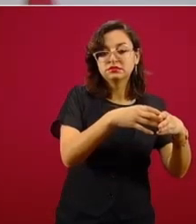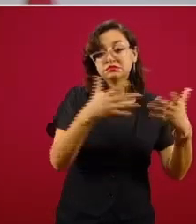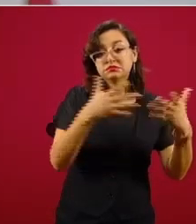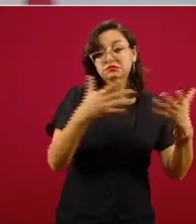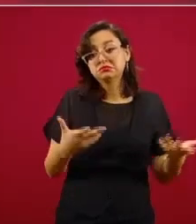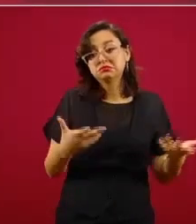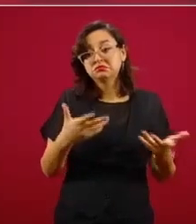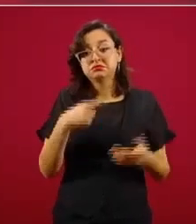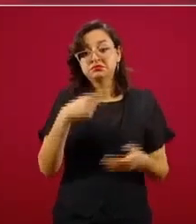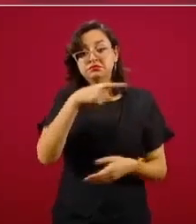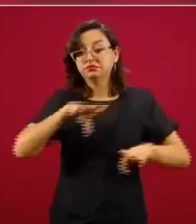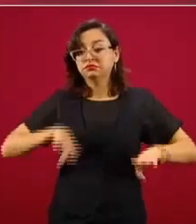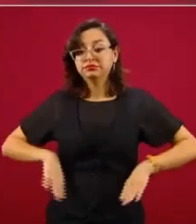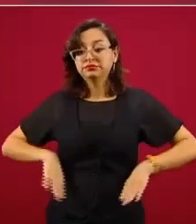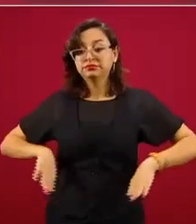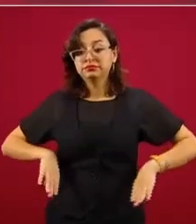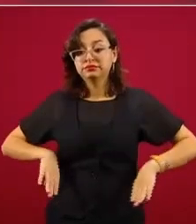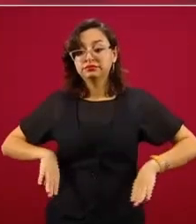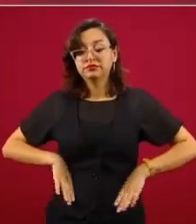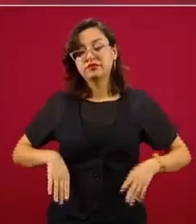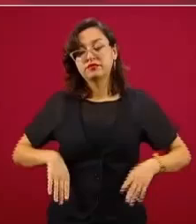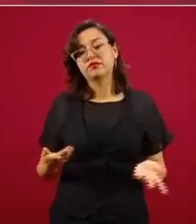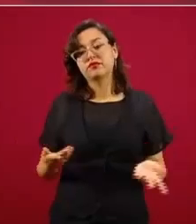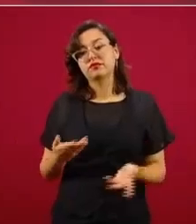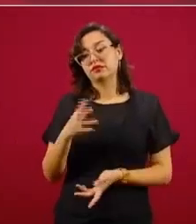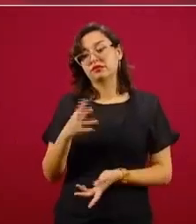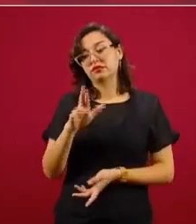pues está en su papel, esto del Reforma